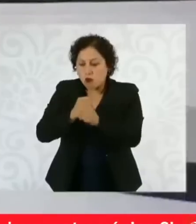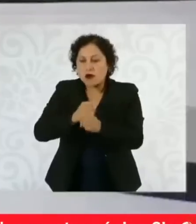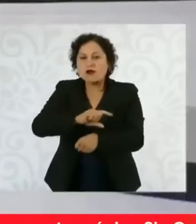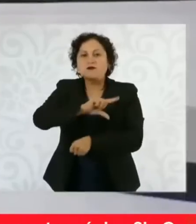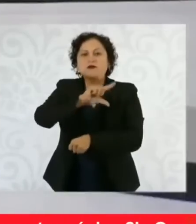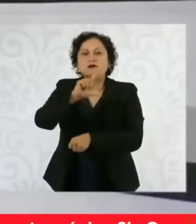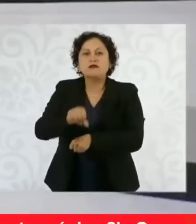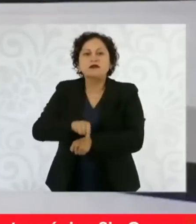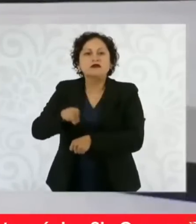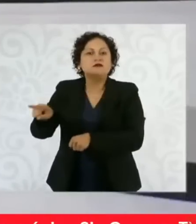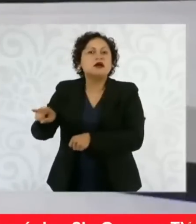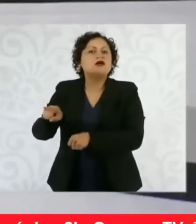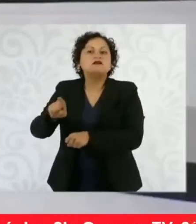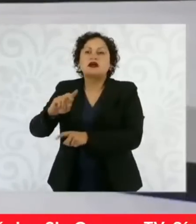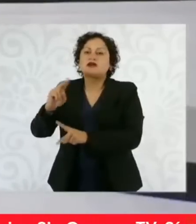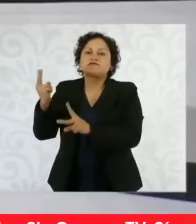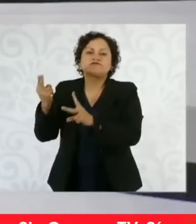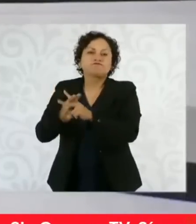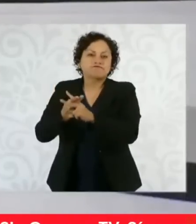y asesinado junto con el